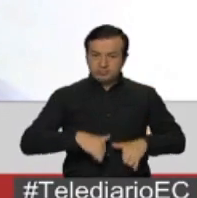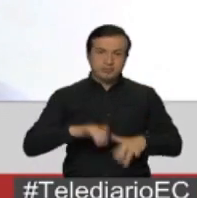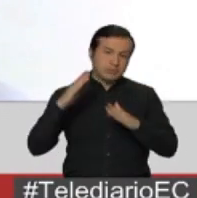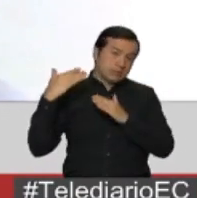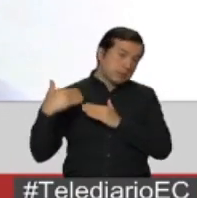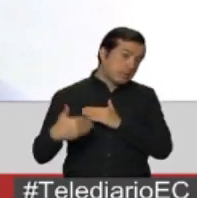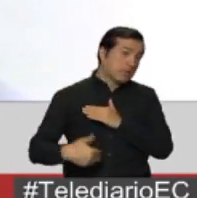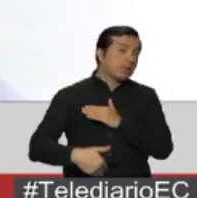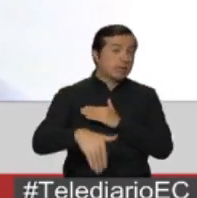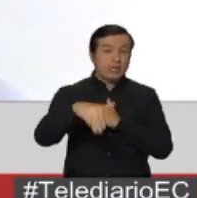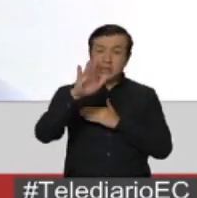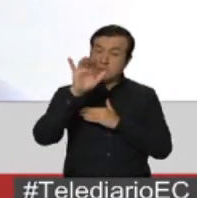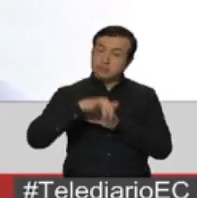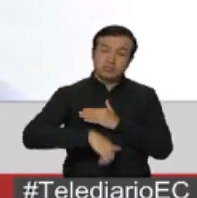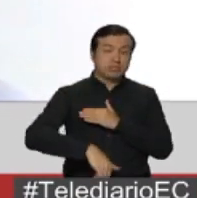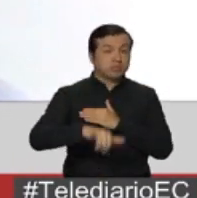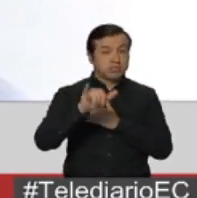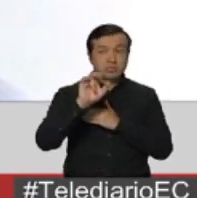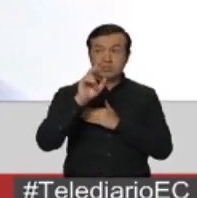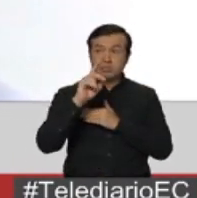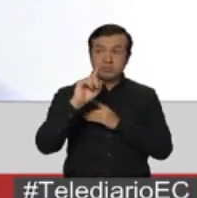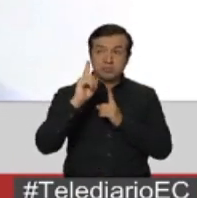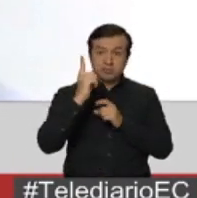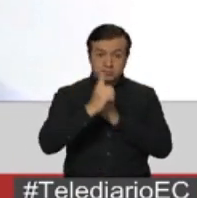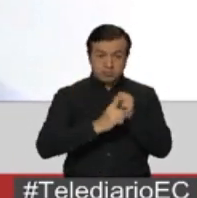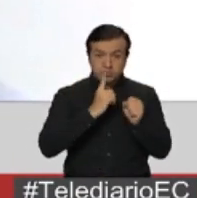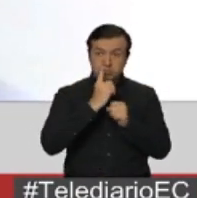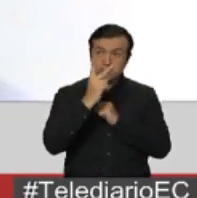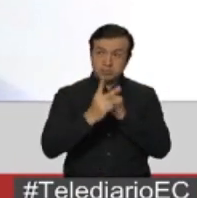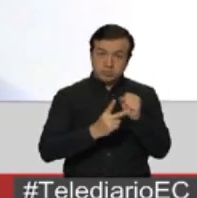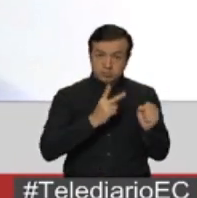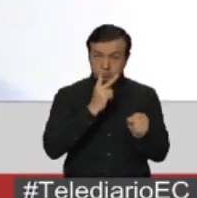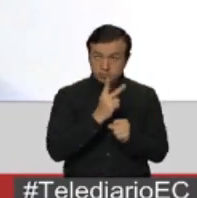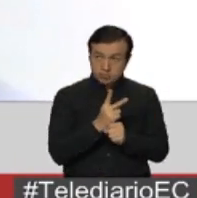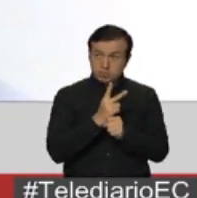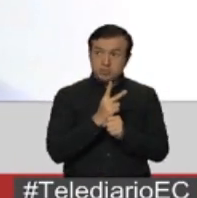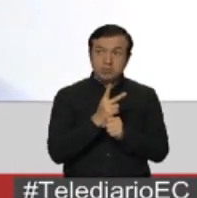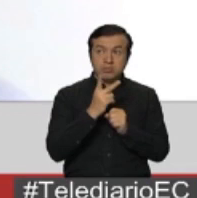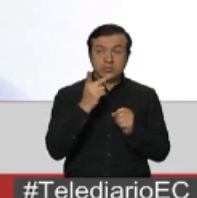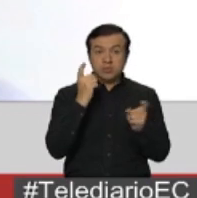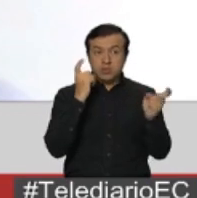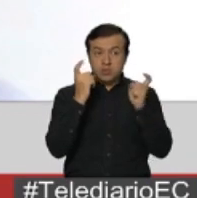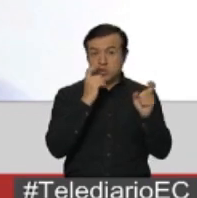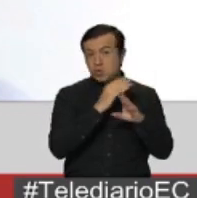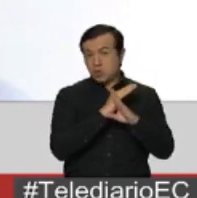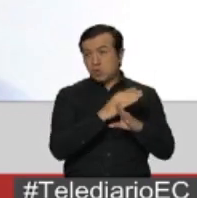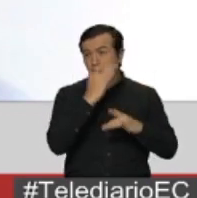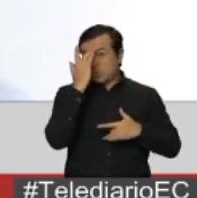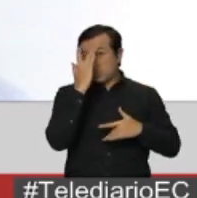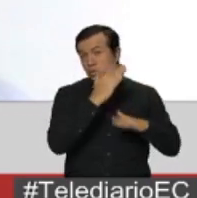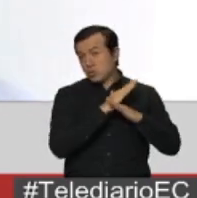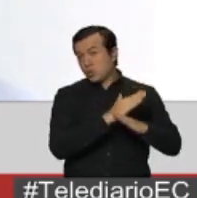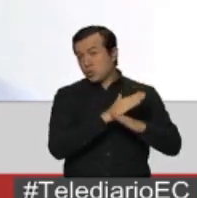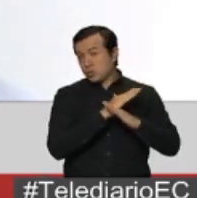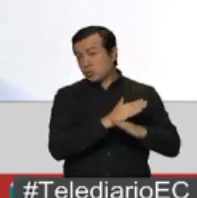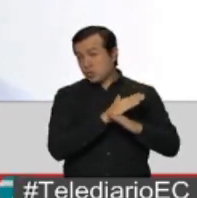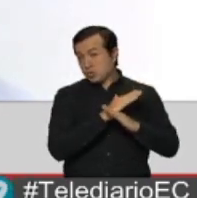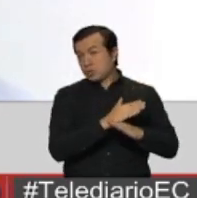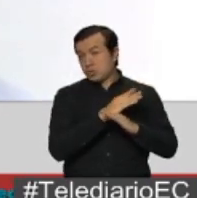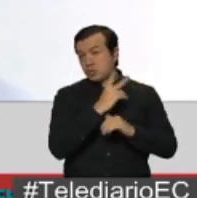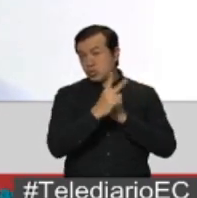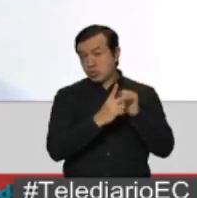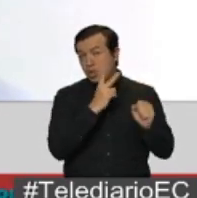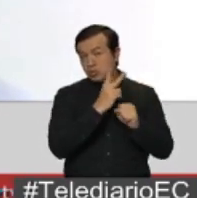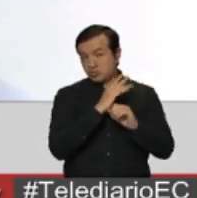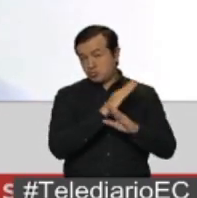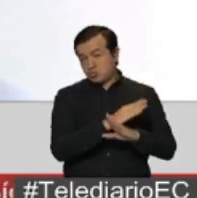primero estos estos dos años este año y el siguiente trataremos de combatir a estos brotes que se darán